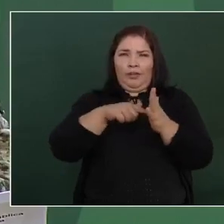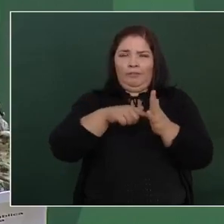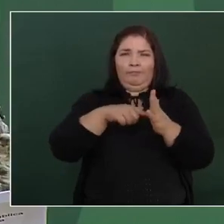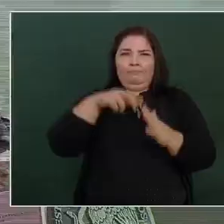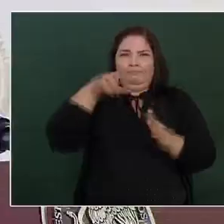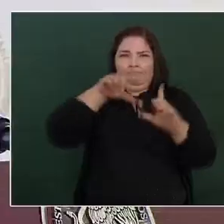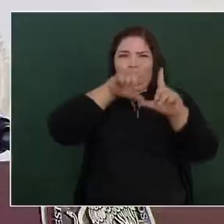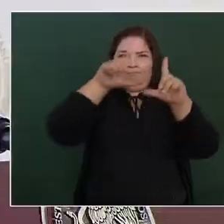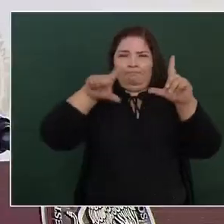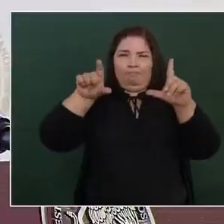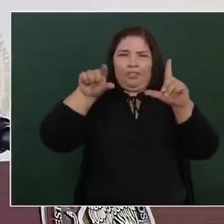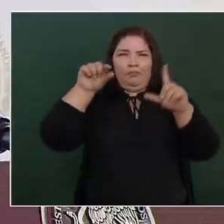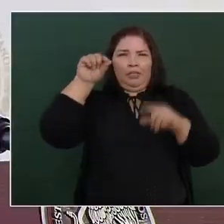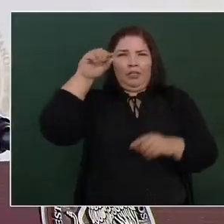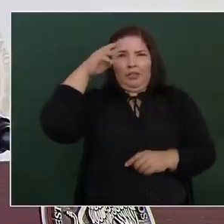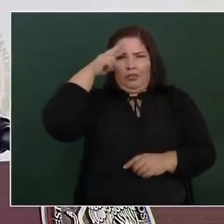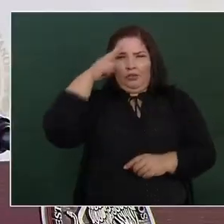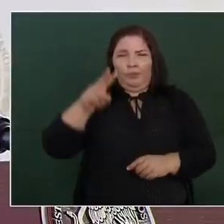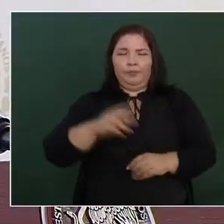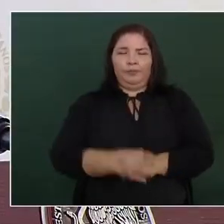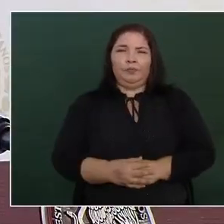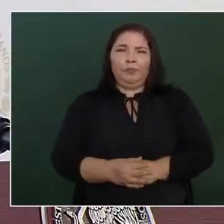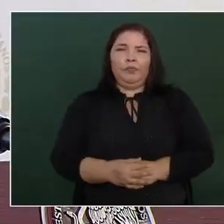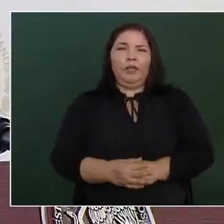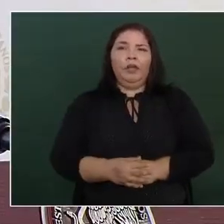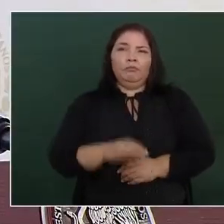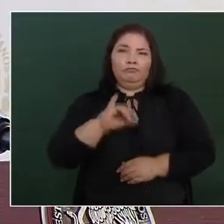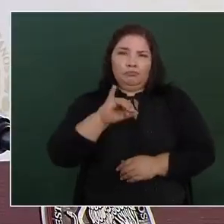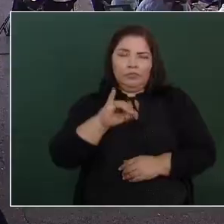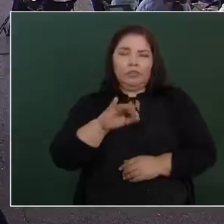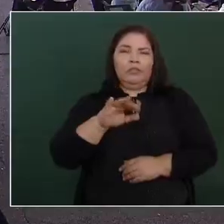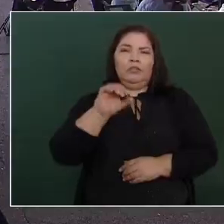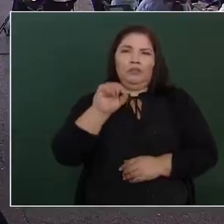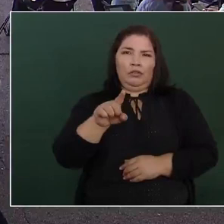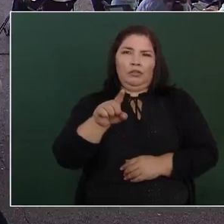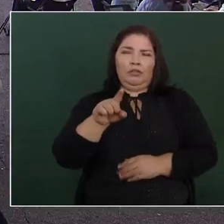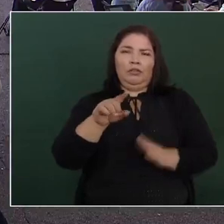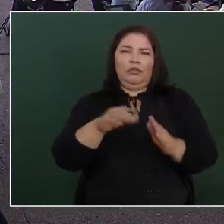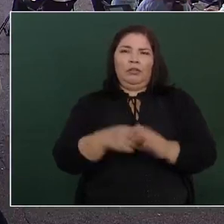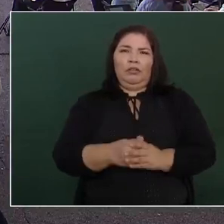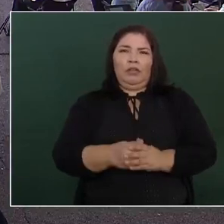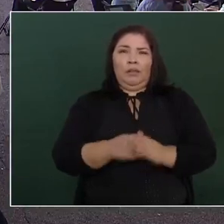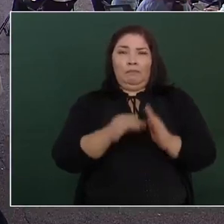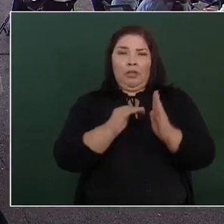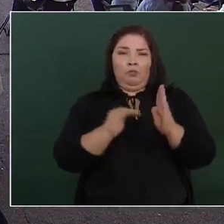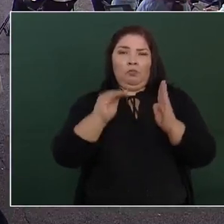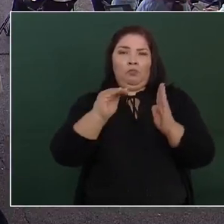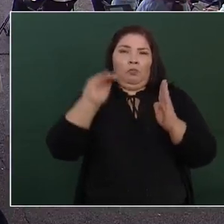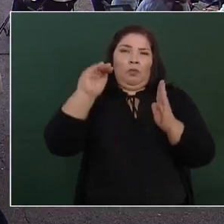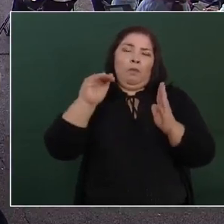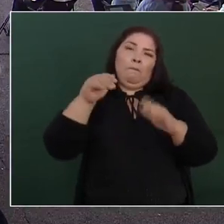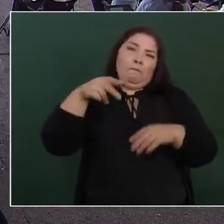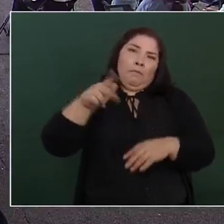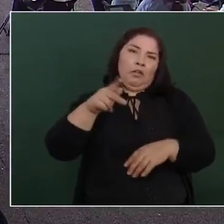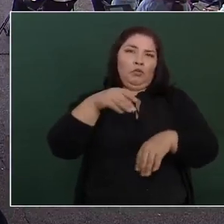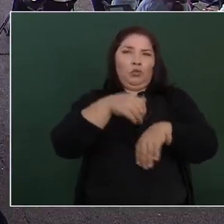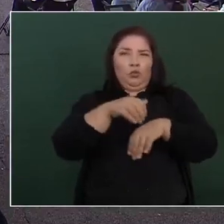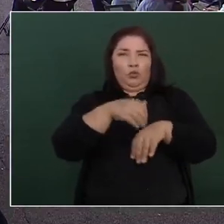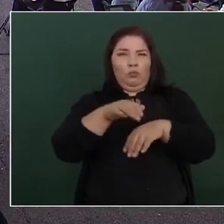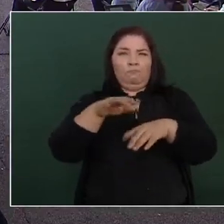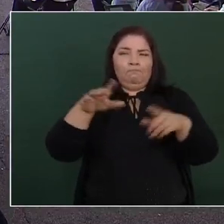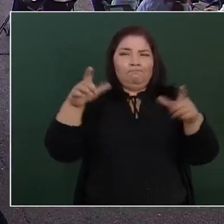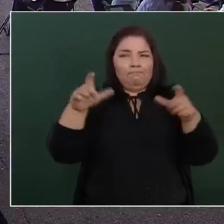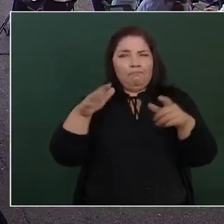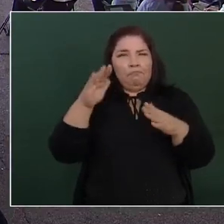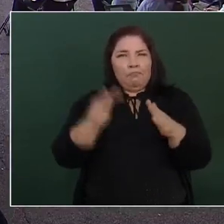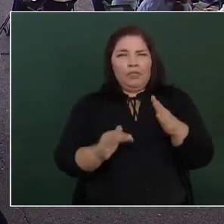lugares a nivel nacional, sí con una tendencia hacia la alza, pero los números también son